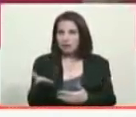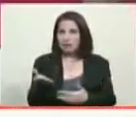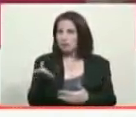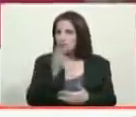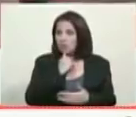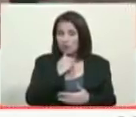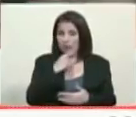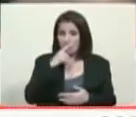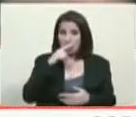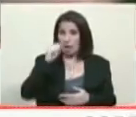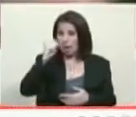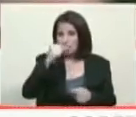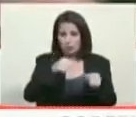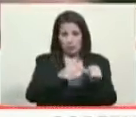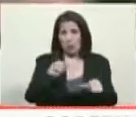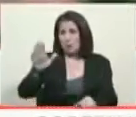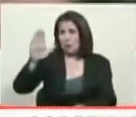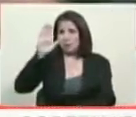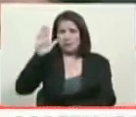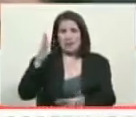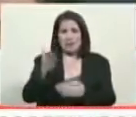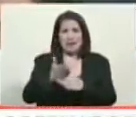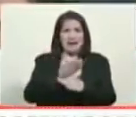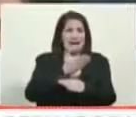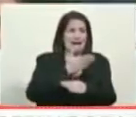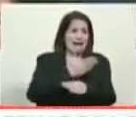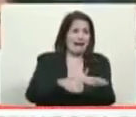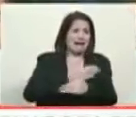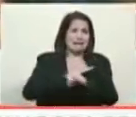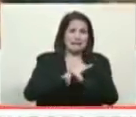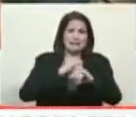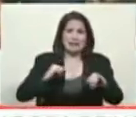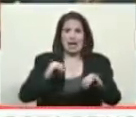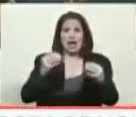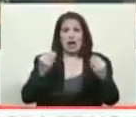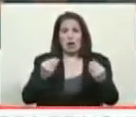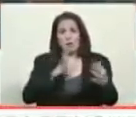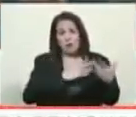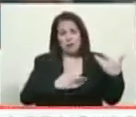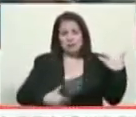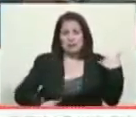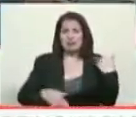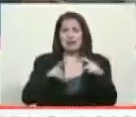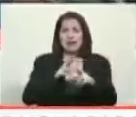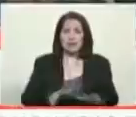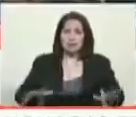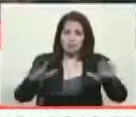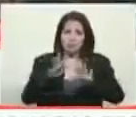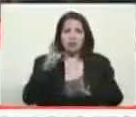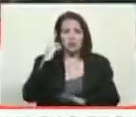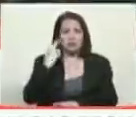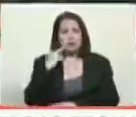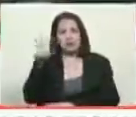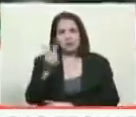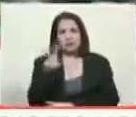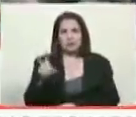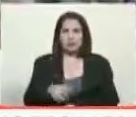es que no hay, es que Nicolás Maduro está juramentado como presidente de la República Bolivariana de Venezuela.